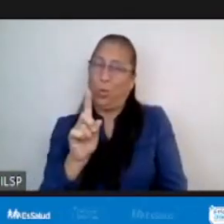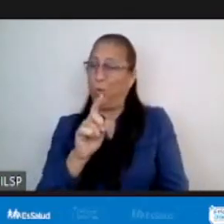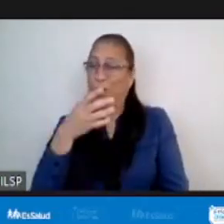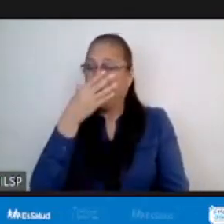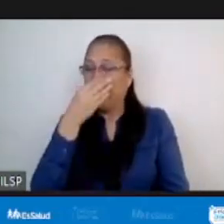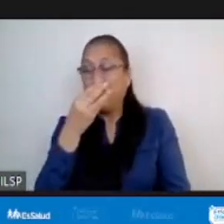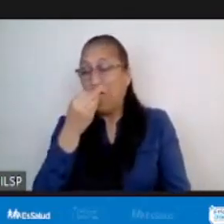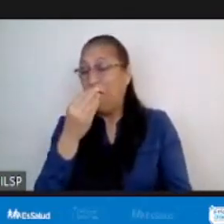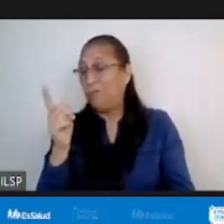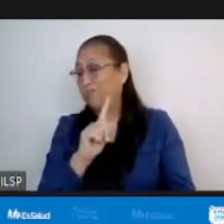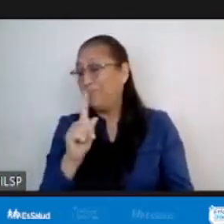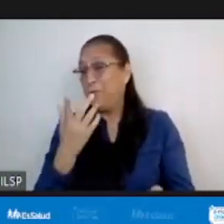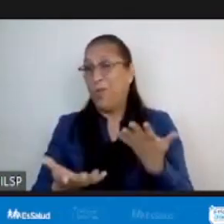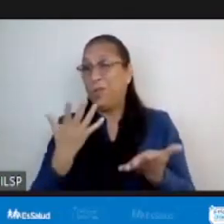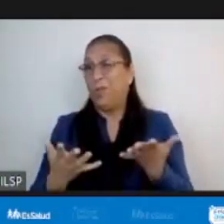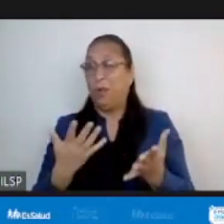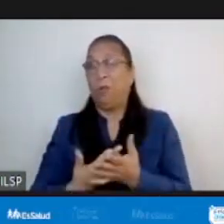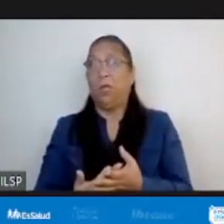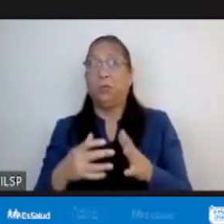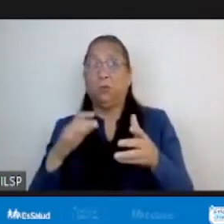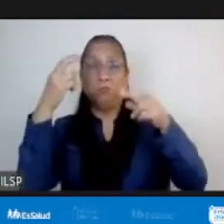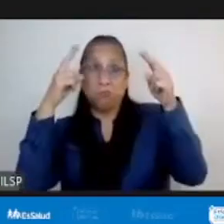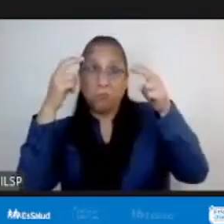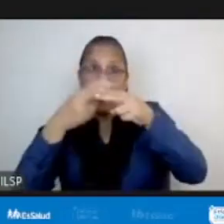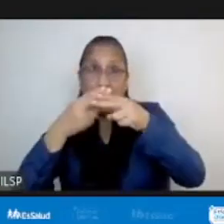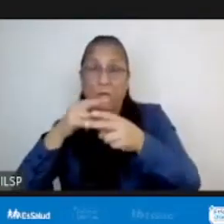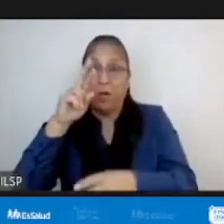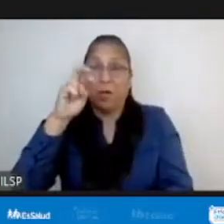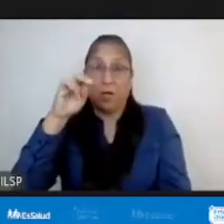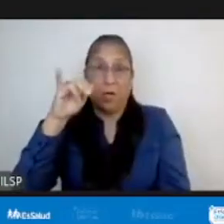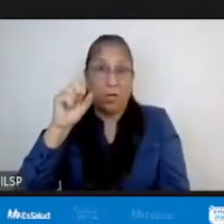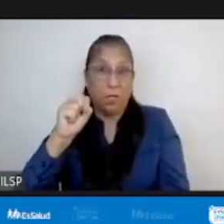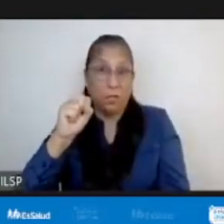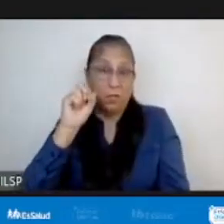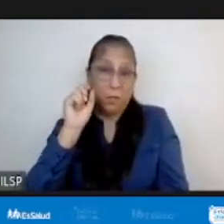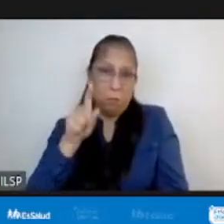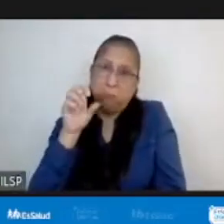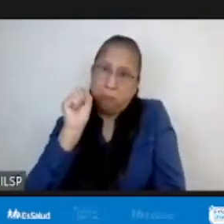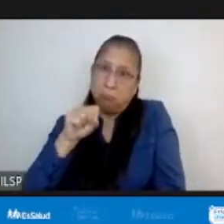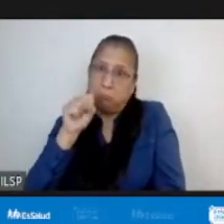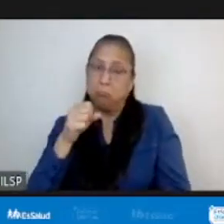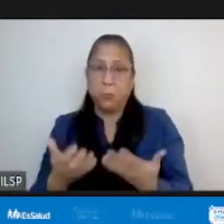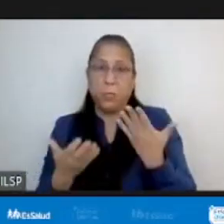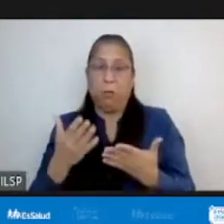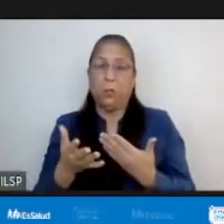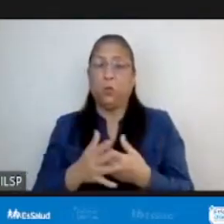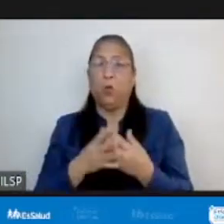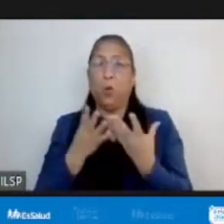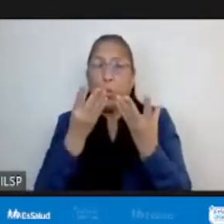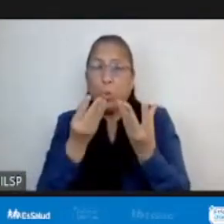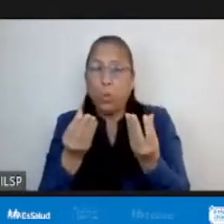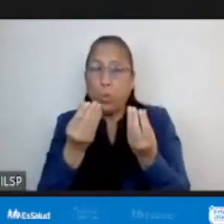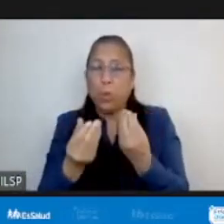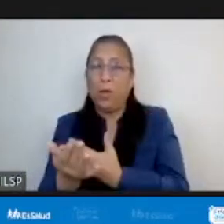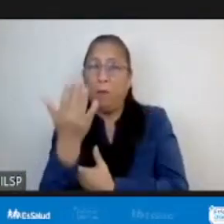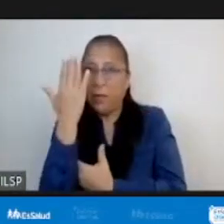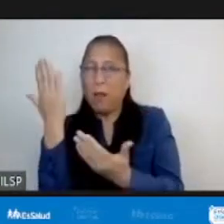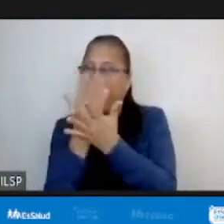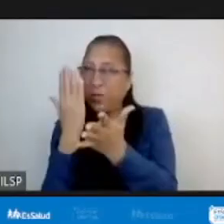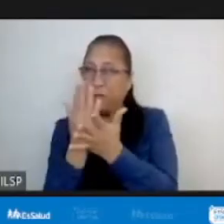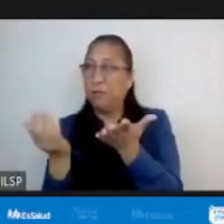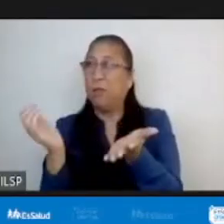quizá sufres de lo que es rinitis, como estaba mencionando anteriormente, que sí puede ser con la humedad en la mañana ser más fastidiosa y durante la noche